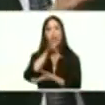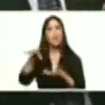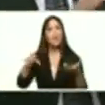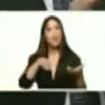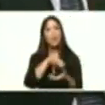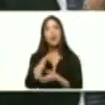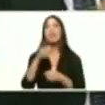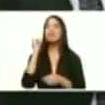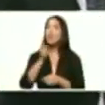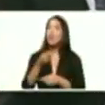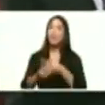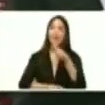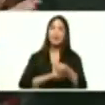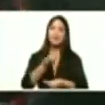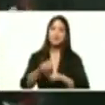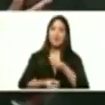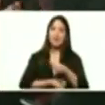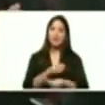tenemos que hacerlo,